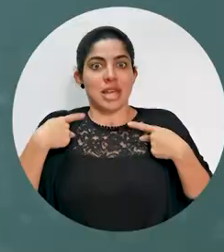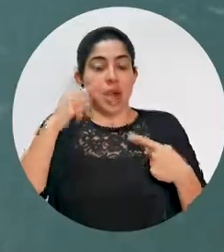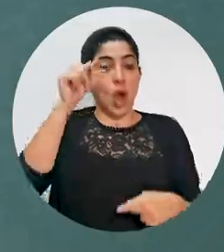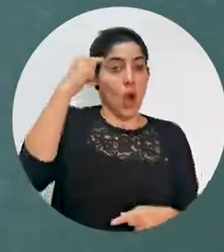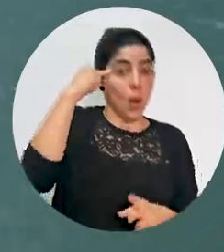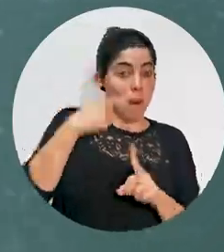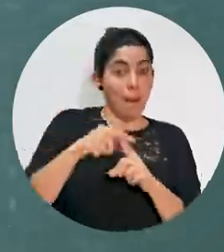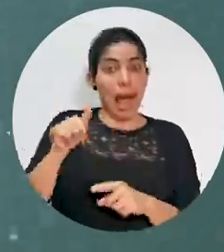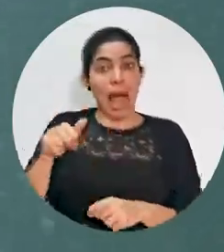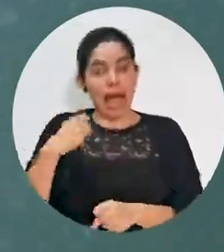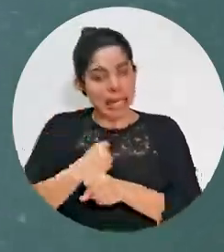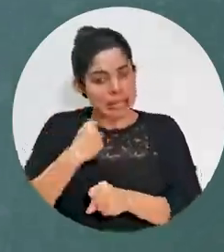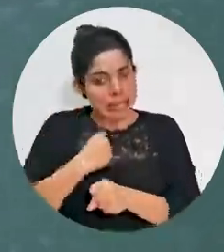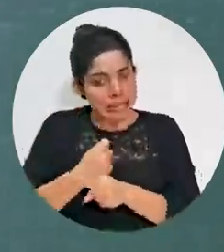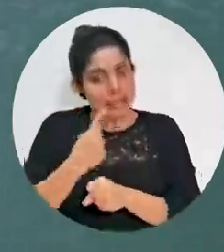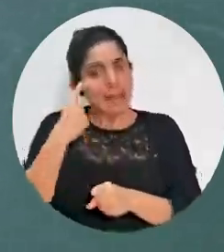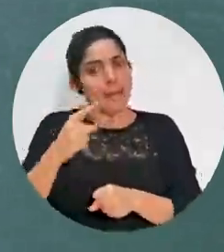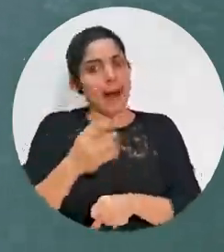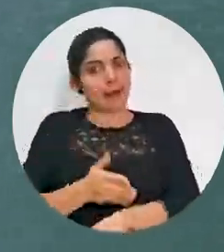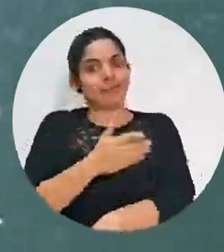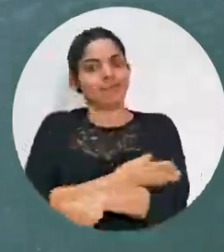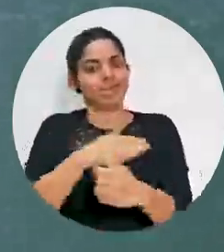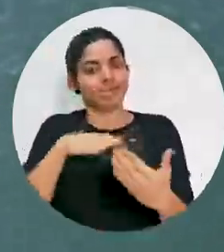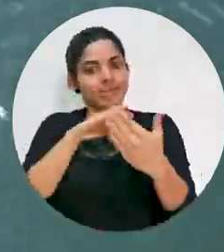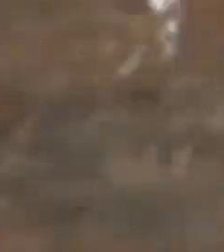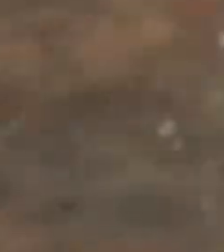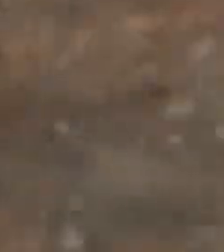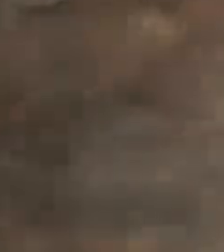AIA seguimos trabajando en soluciones para afrontar la